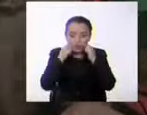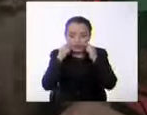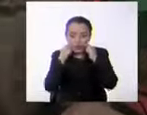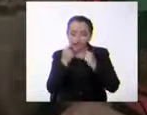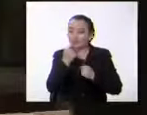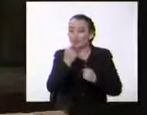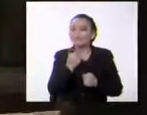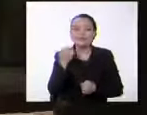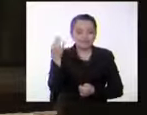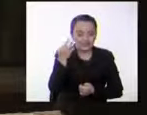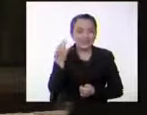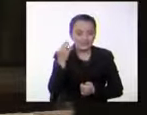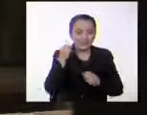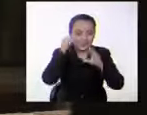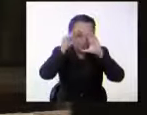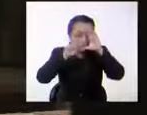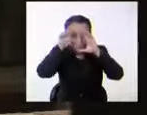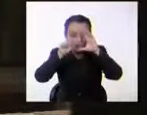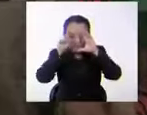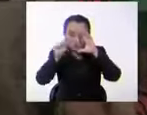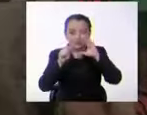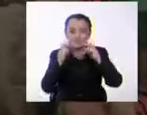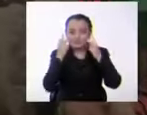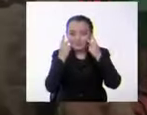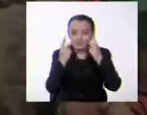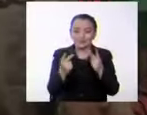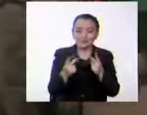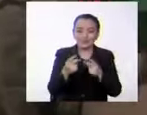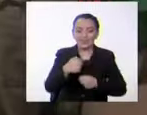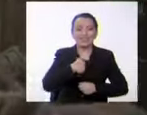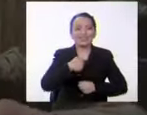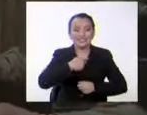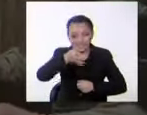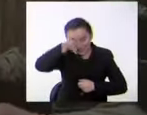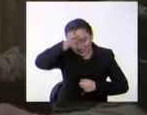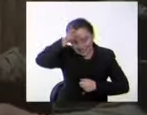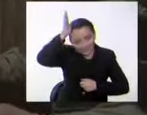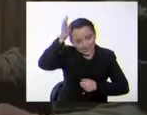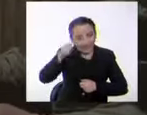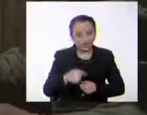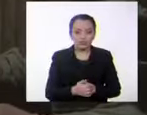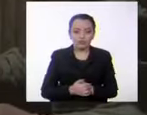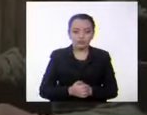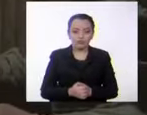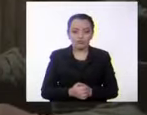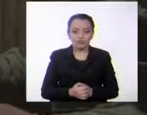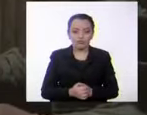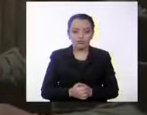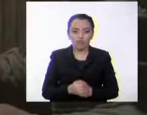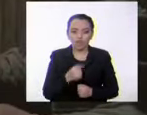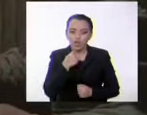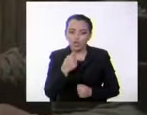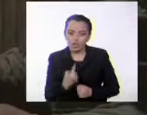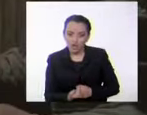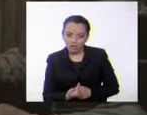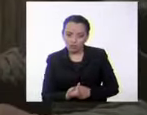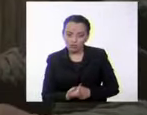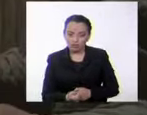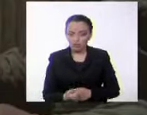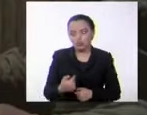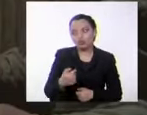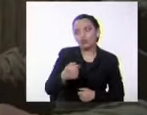Rodríguez. Y Chambimbe. Sí. ¿Quién es Chambimbe? Yo